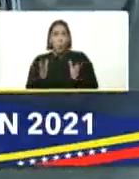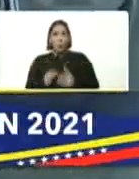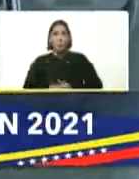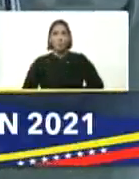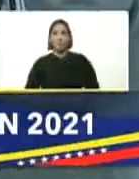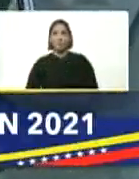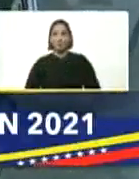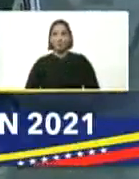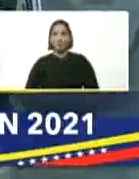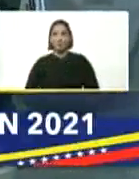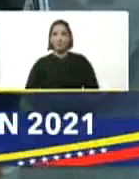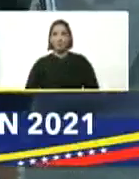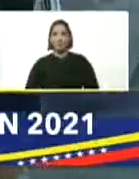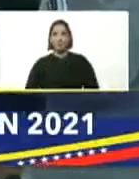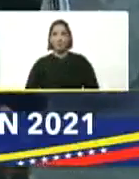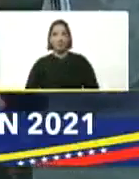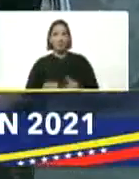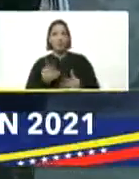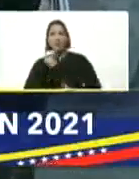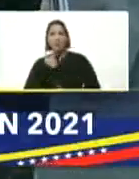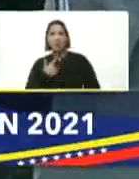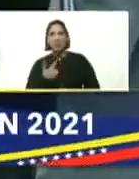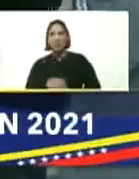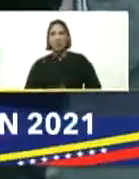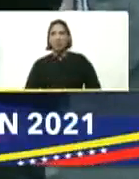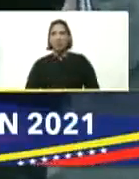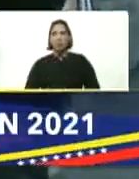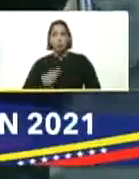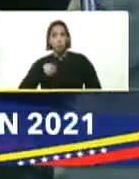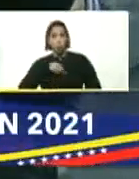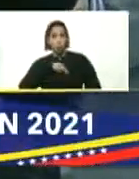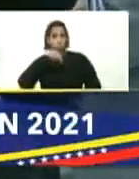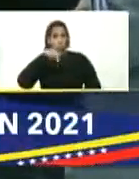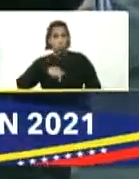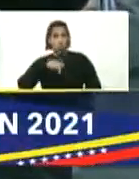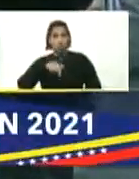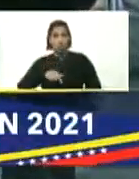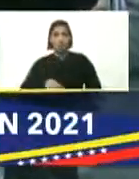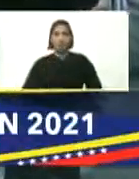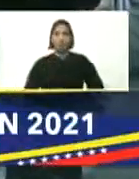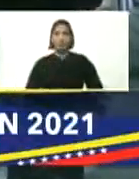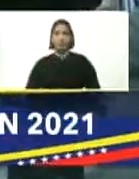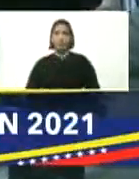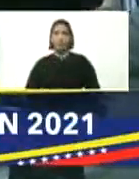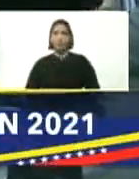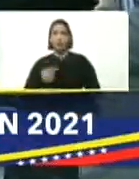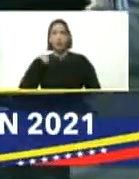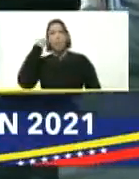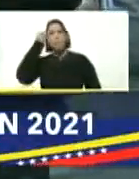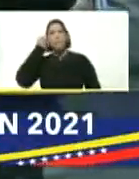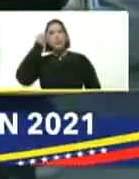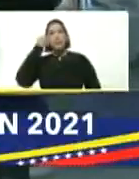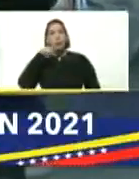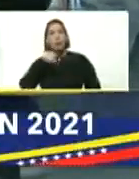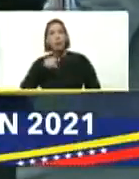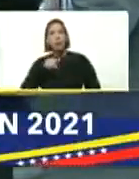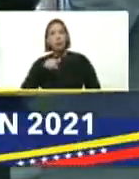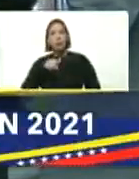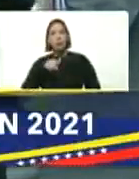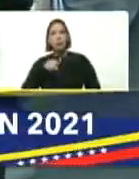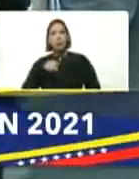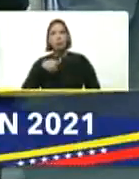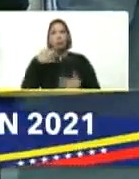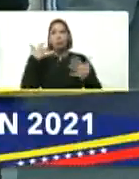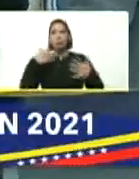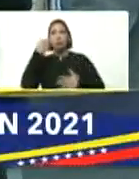Ah. ¿Qué me dice, Fraso? Bueno, estamos aquí, presidente, porque... Estuve pensando en ti en estos días. No me digas. Pero